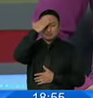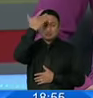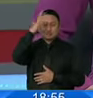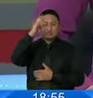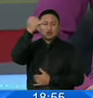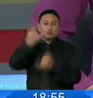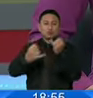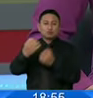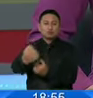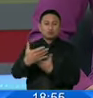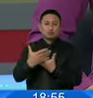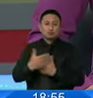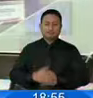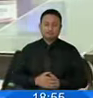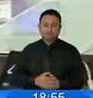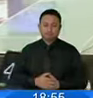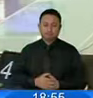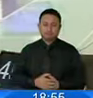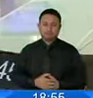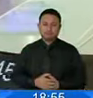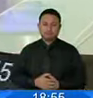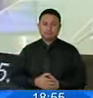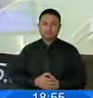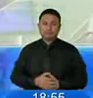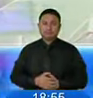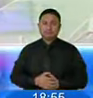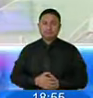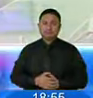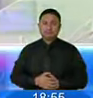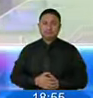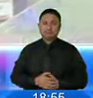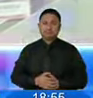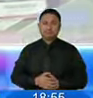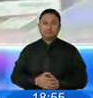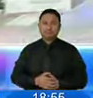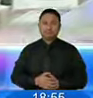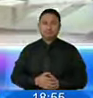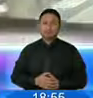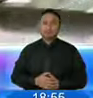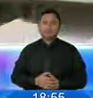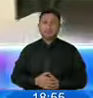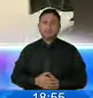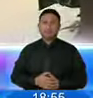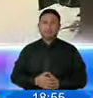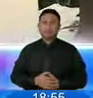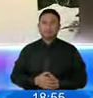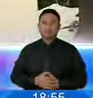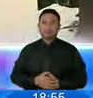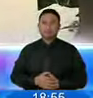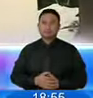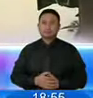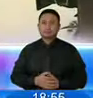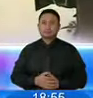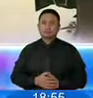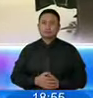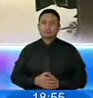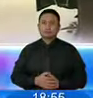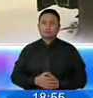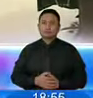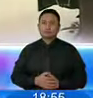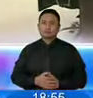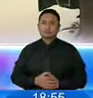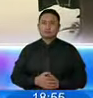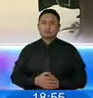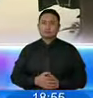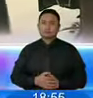informe definitivo. No me obligue a usar la fuerza pública para decirle al sitio que le